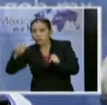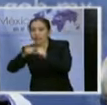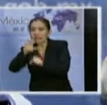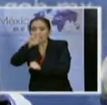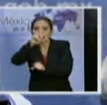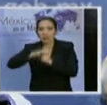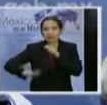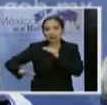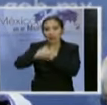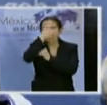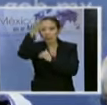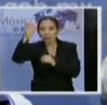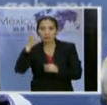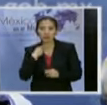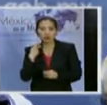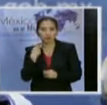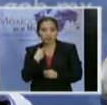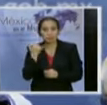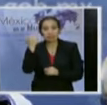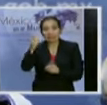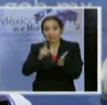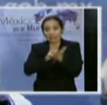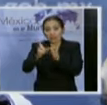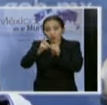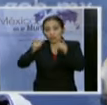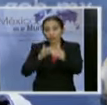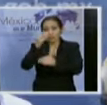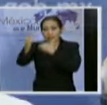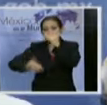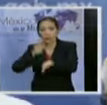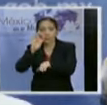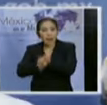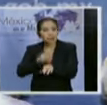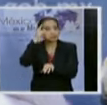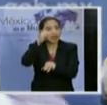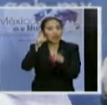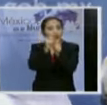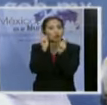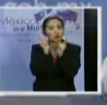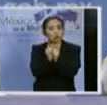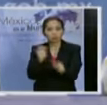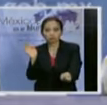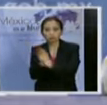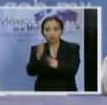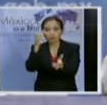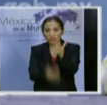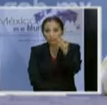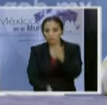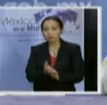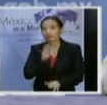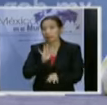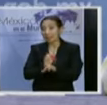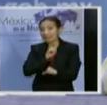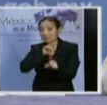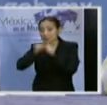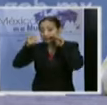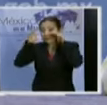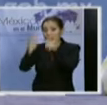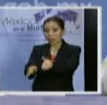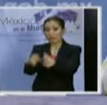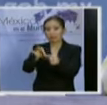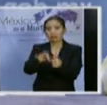civiles, ambientales y políticos, y el derecho al desarrollo, especialmente para los grupos vulnerables. Y particularmente ponemos